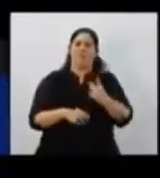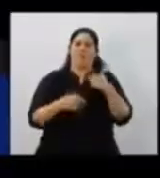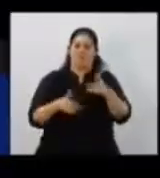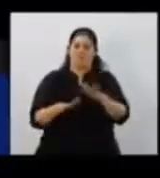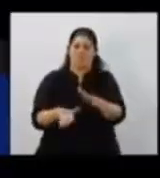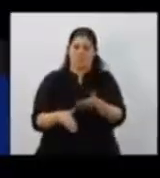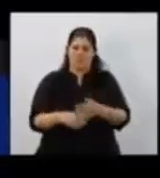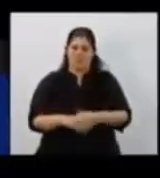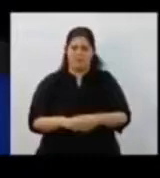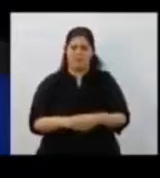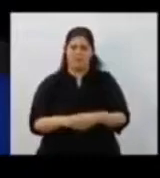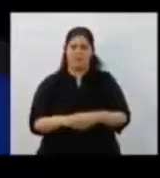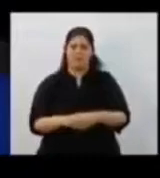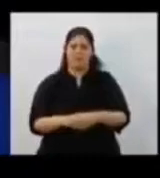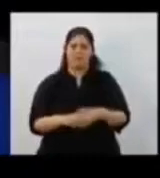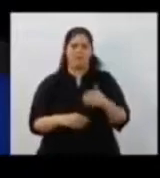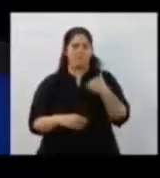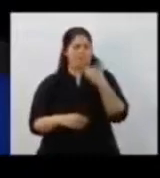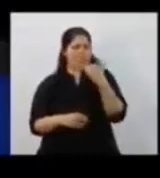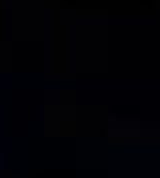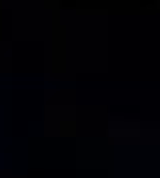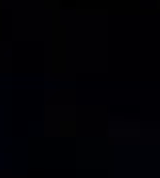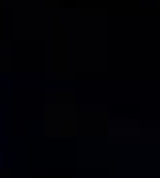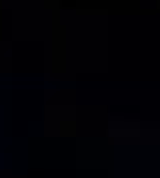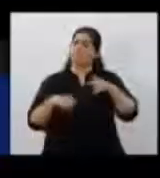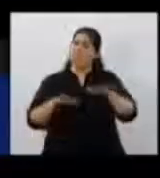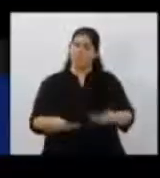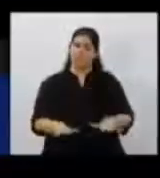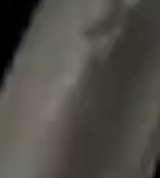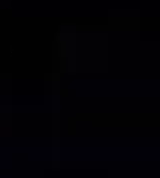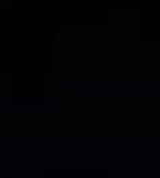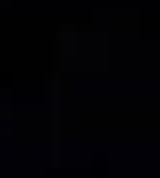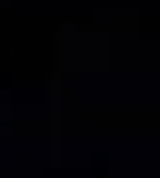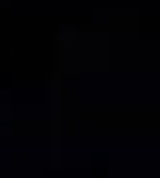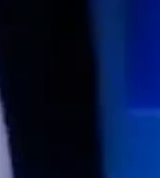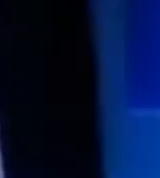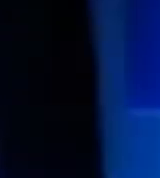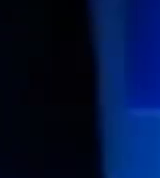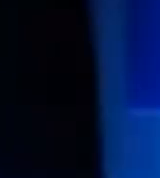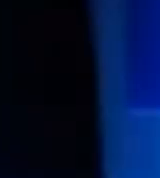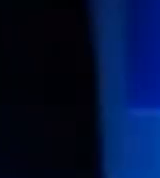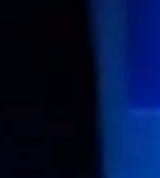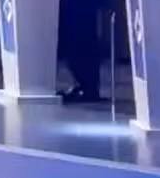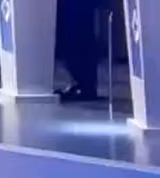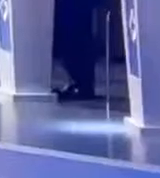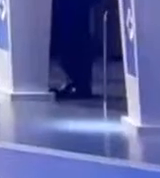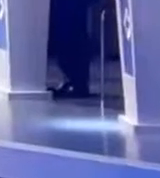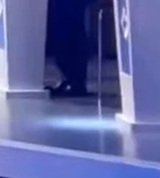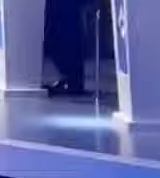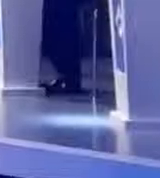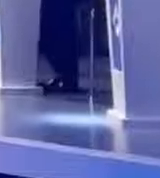Presidente. Reventó el cerro. Yo no sé qué país gobierna. Argentina. Ahí. Atención.